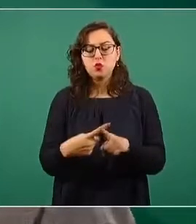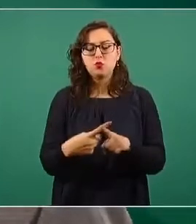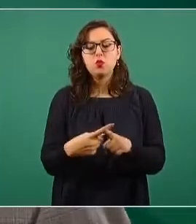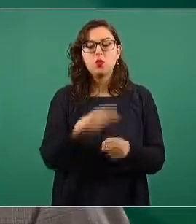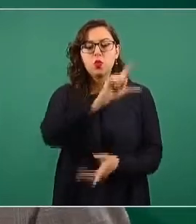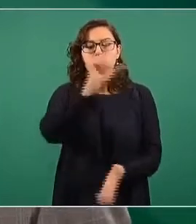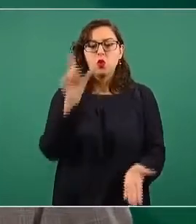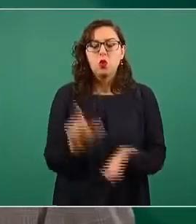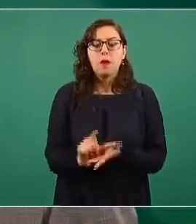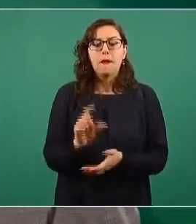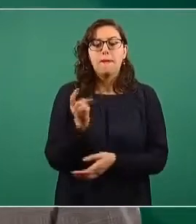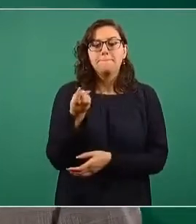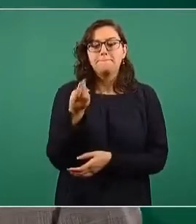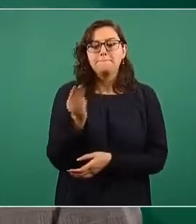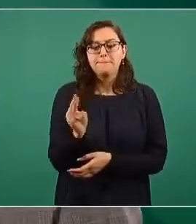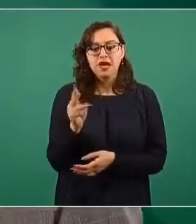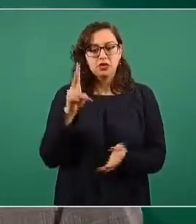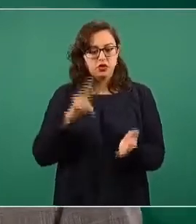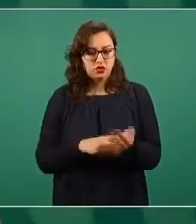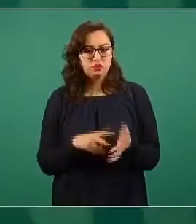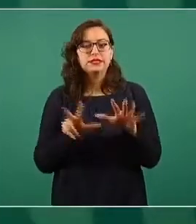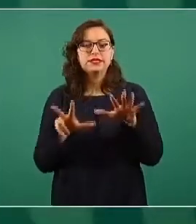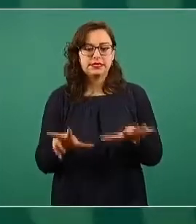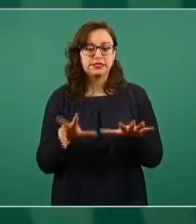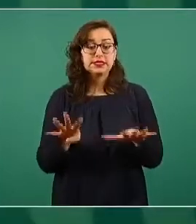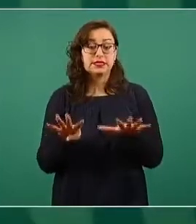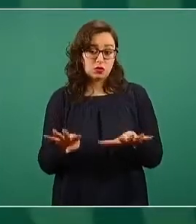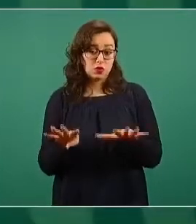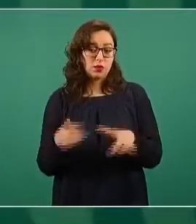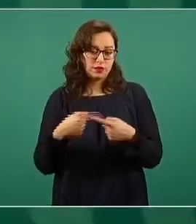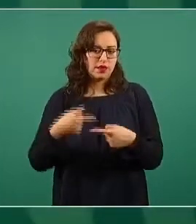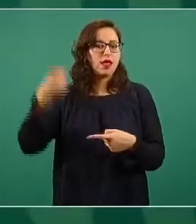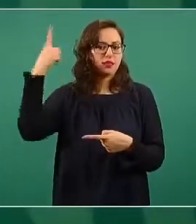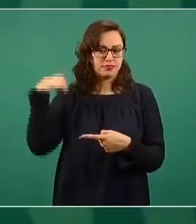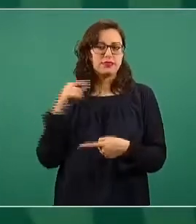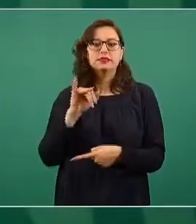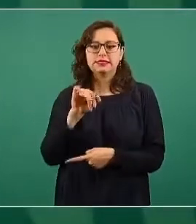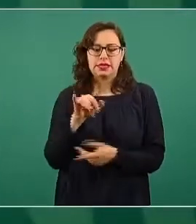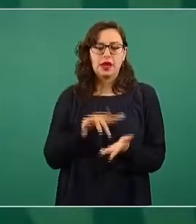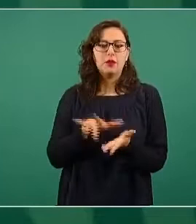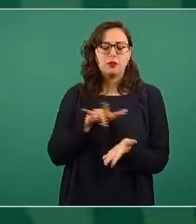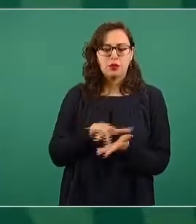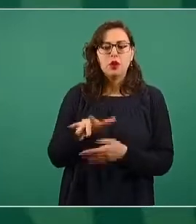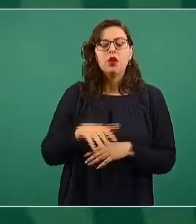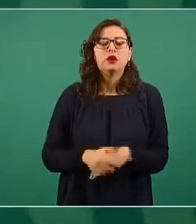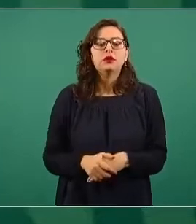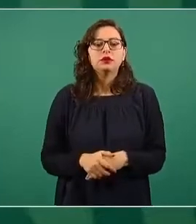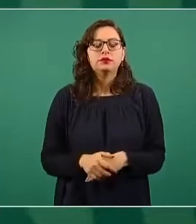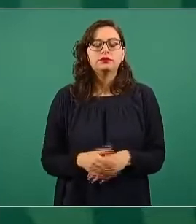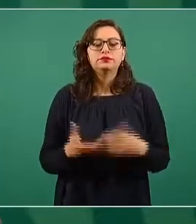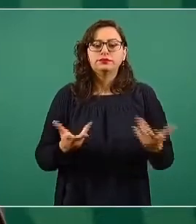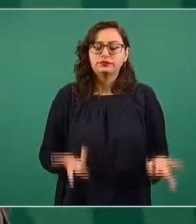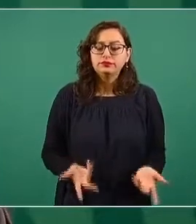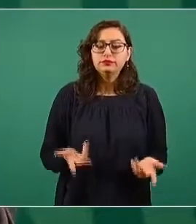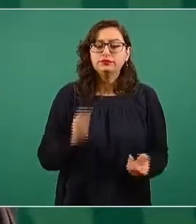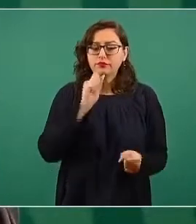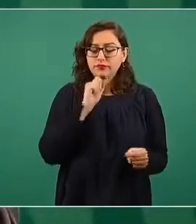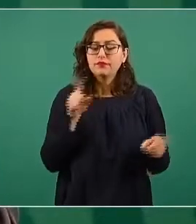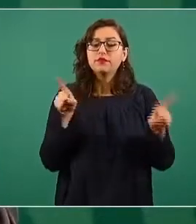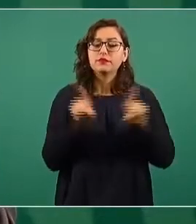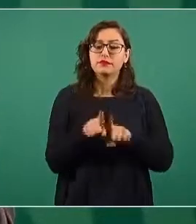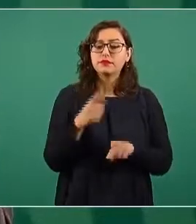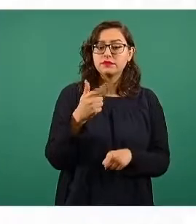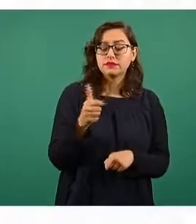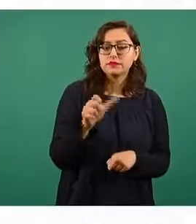mayo del 2019. Seguimos haciendo también verificaciones al gas LP, hicimos 88, 4